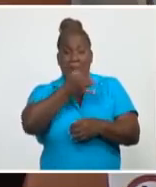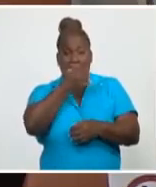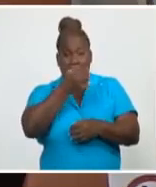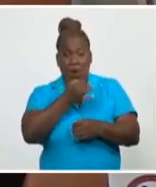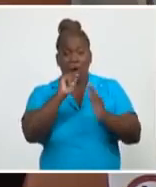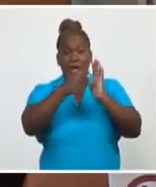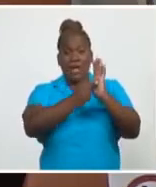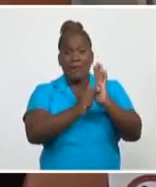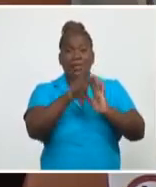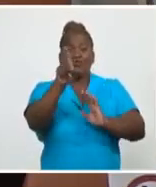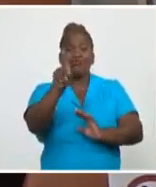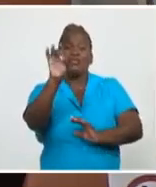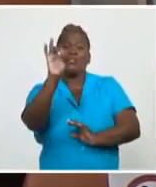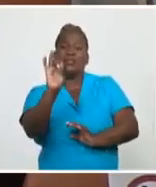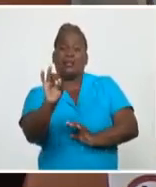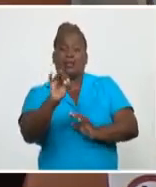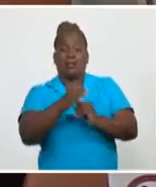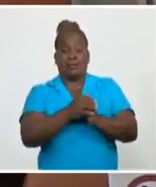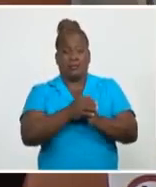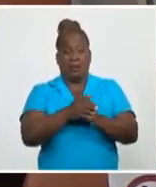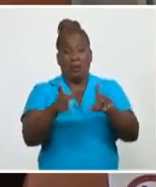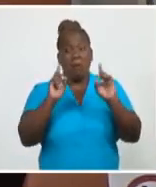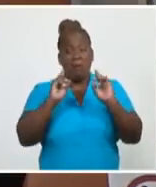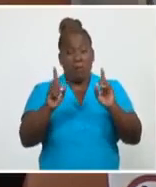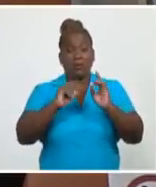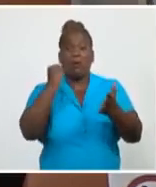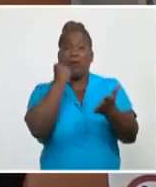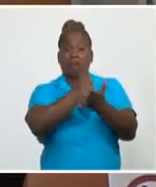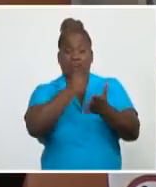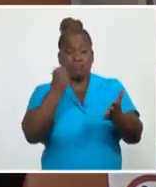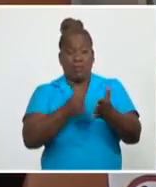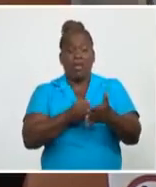número 17 y la política que se aprobó para